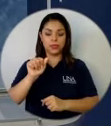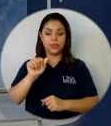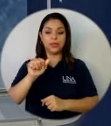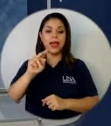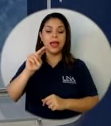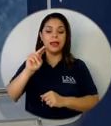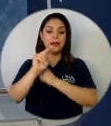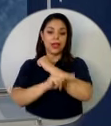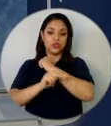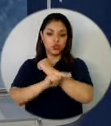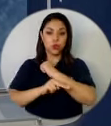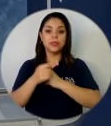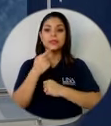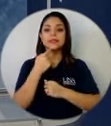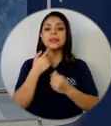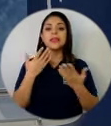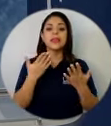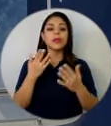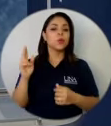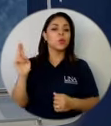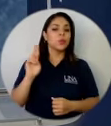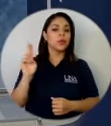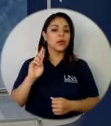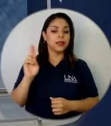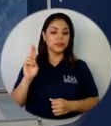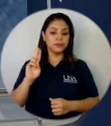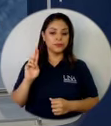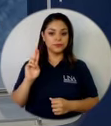la urgencia de que en